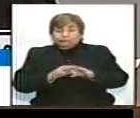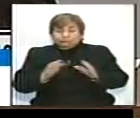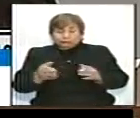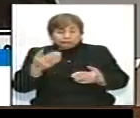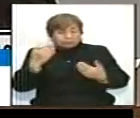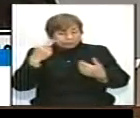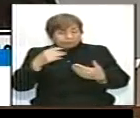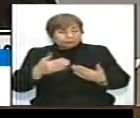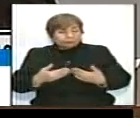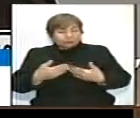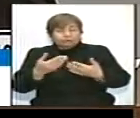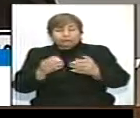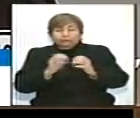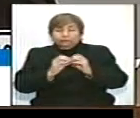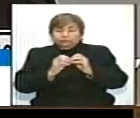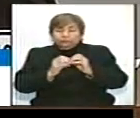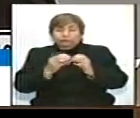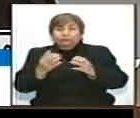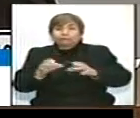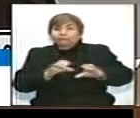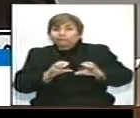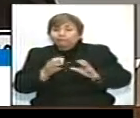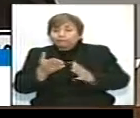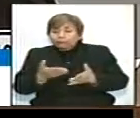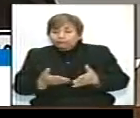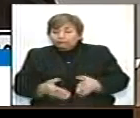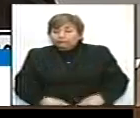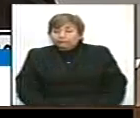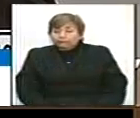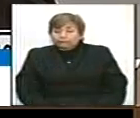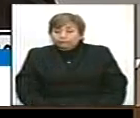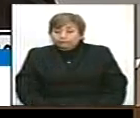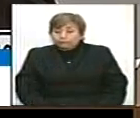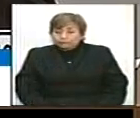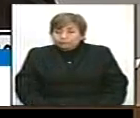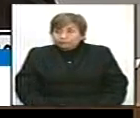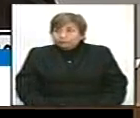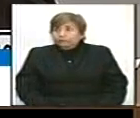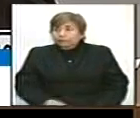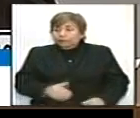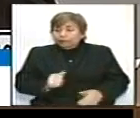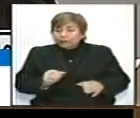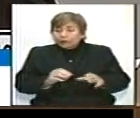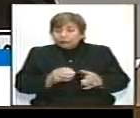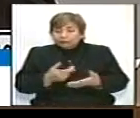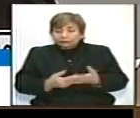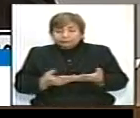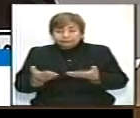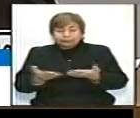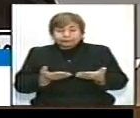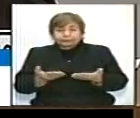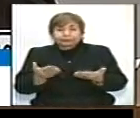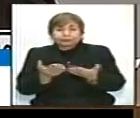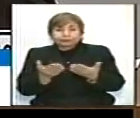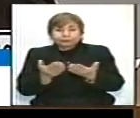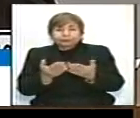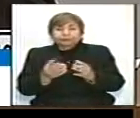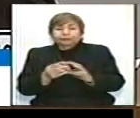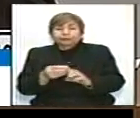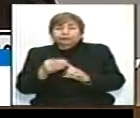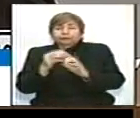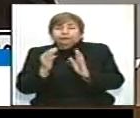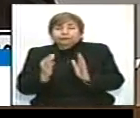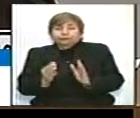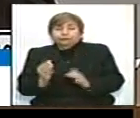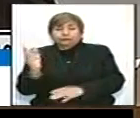para tratar la situación del COAR Apurímac y implementación del proyecto de inversión, creación del servicio educativo especializado